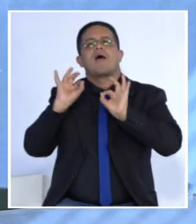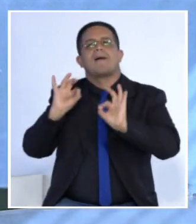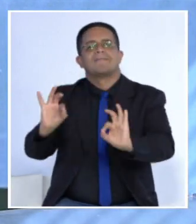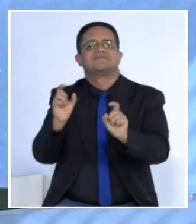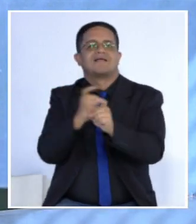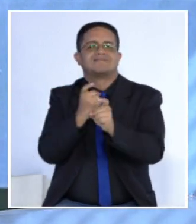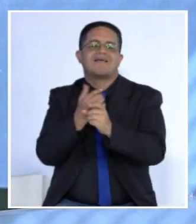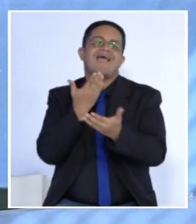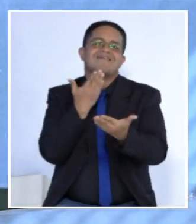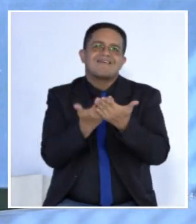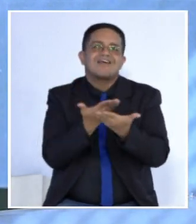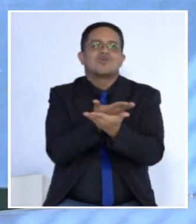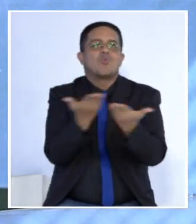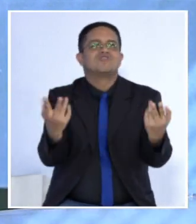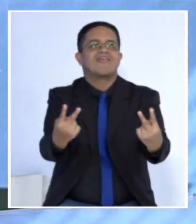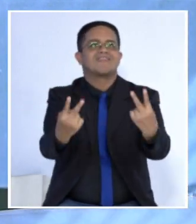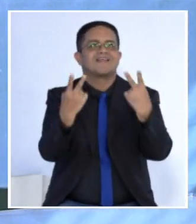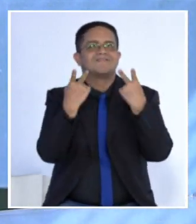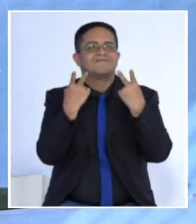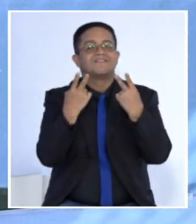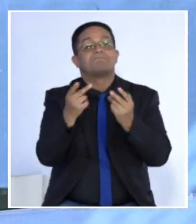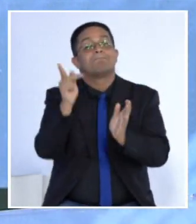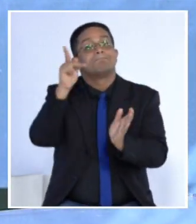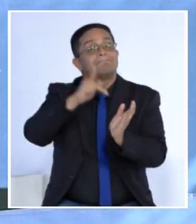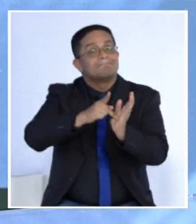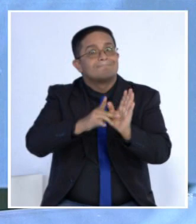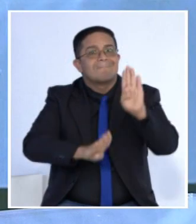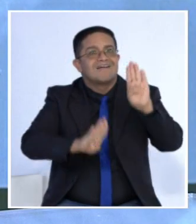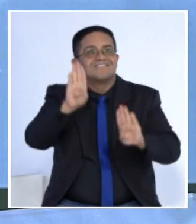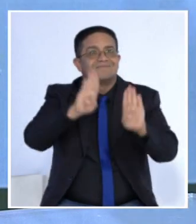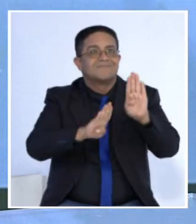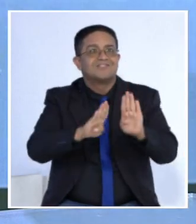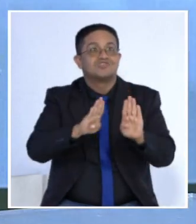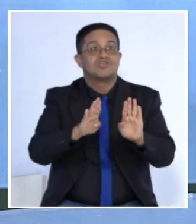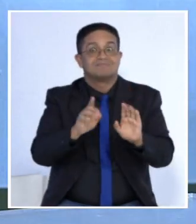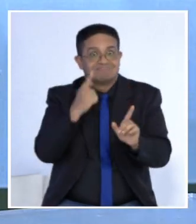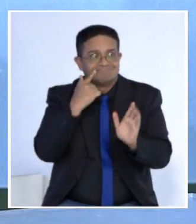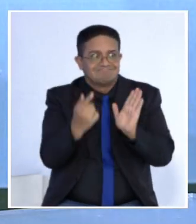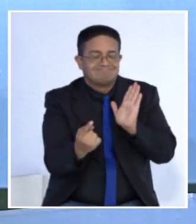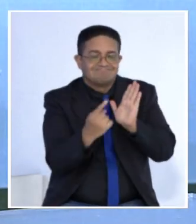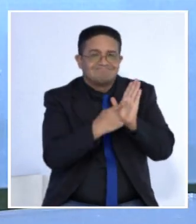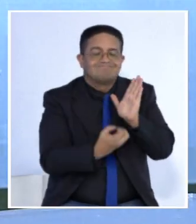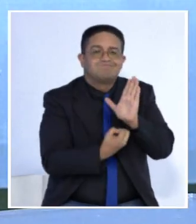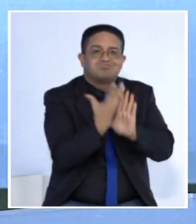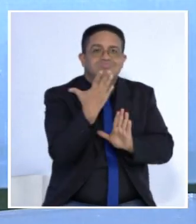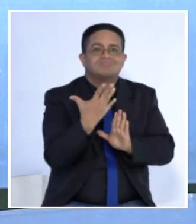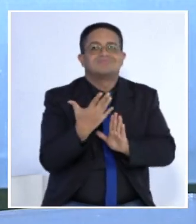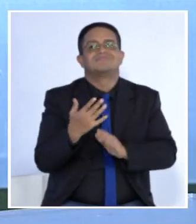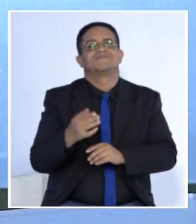oncólogo. Gracias a ustedes por la sintonía, la participación. Nuestras redes activas, como siempre,